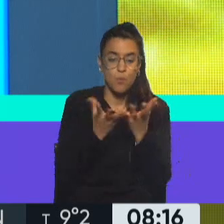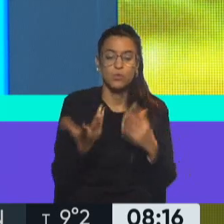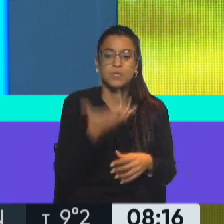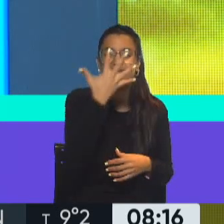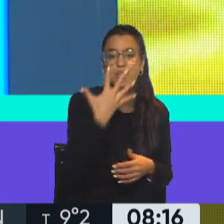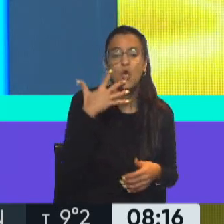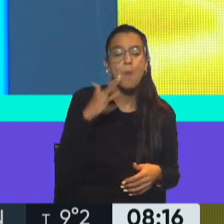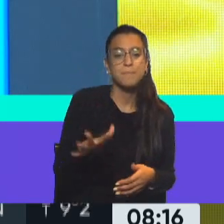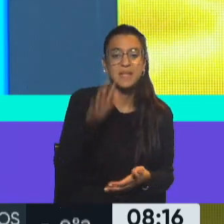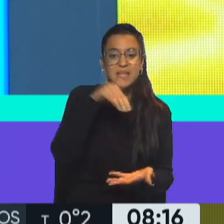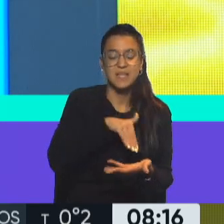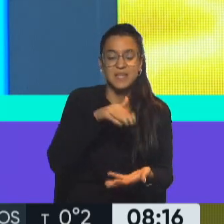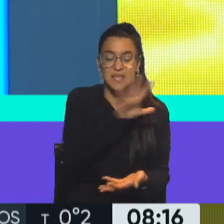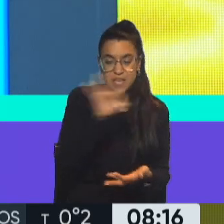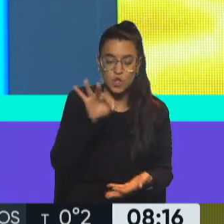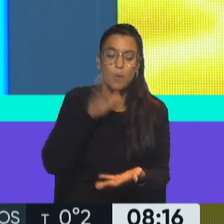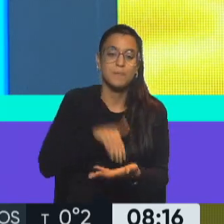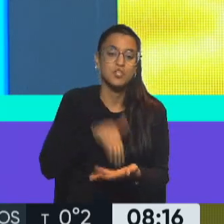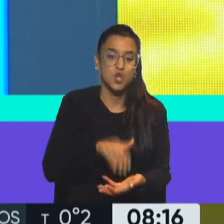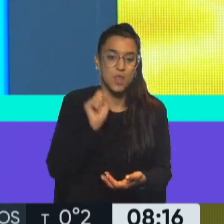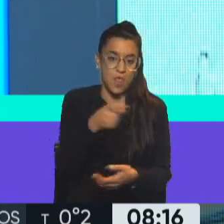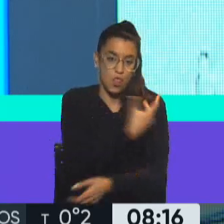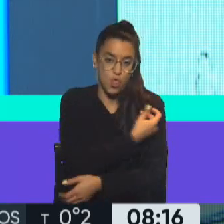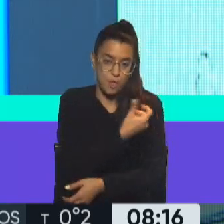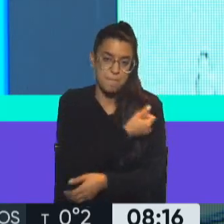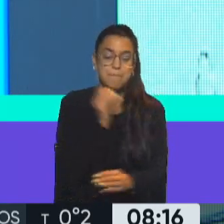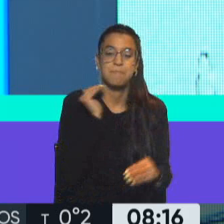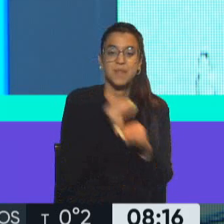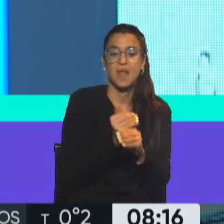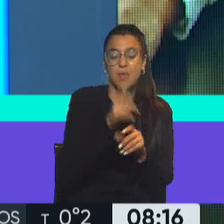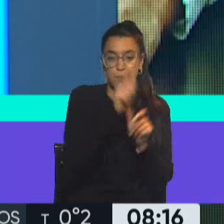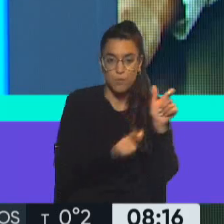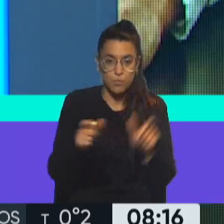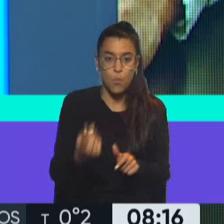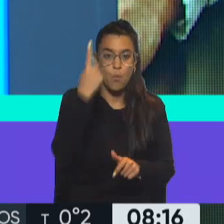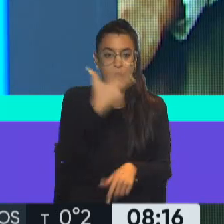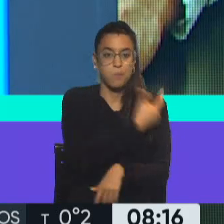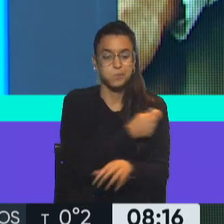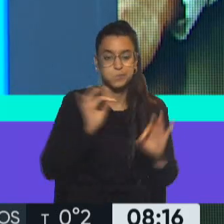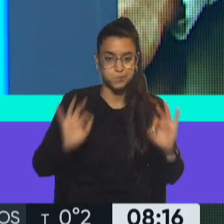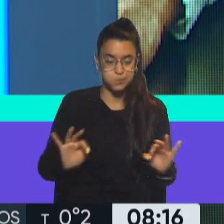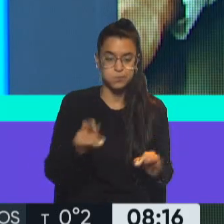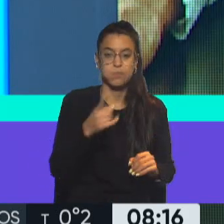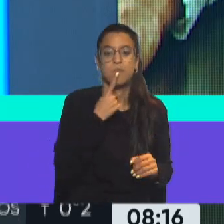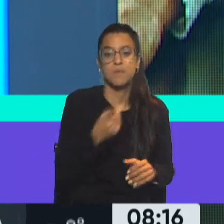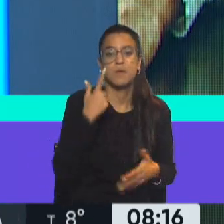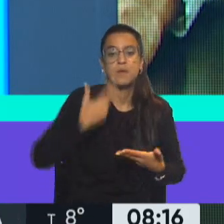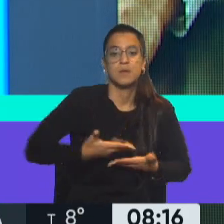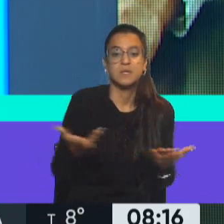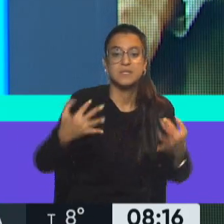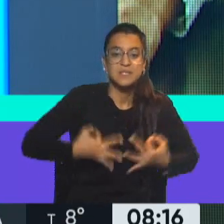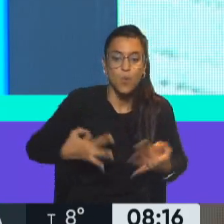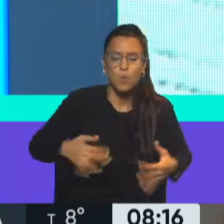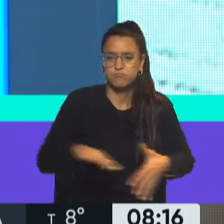de 5.500 millones de dosis. O sea, más de la mitad de la población recibió una dosis. Y se ha demostrado que son seguras